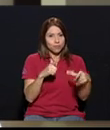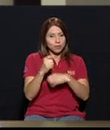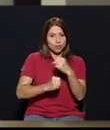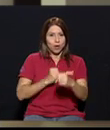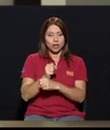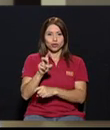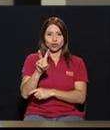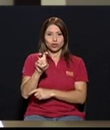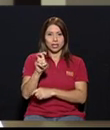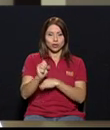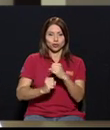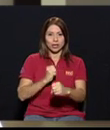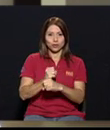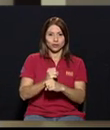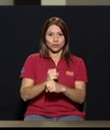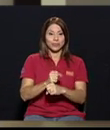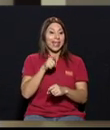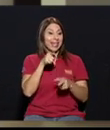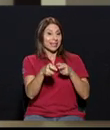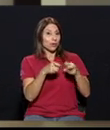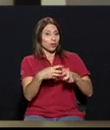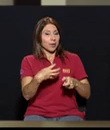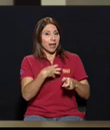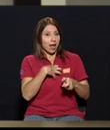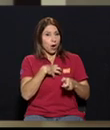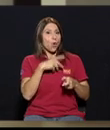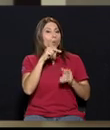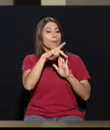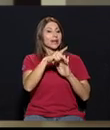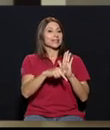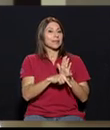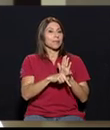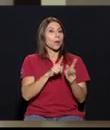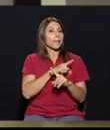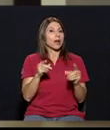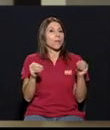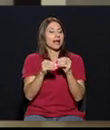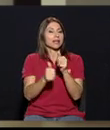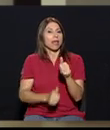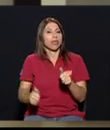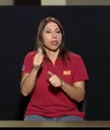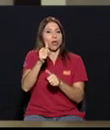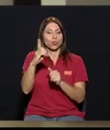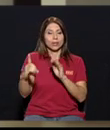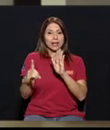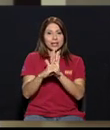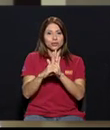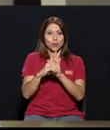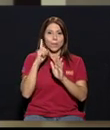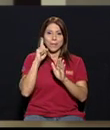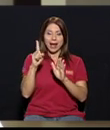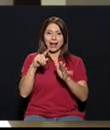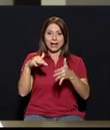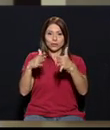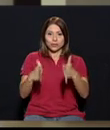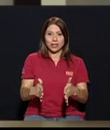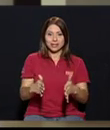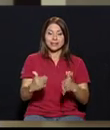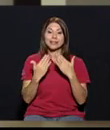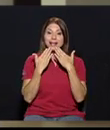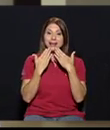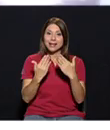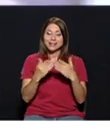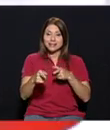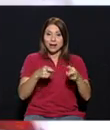se vuelve un principio, pero más que un principio, un derecho, se vuelve una condición para el movimiento estudiantil, ya que gracias a la